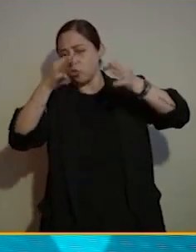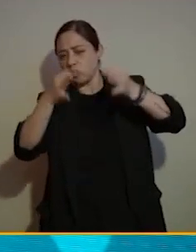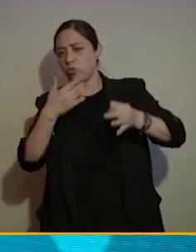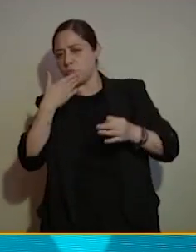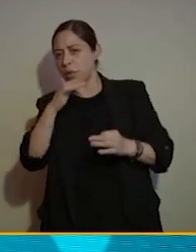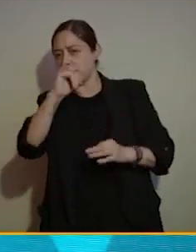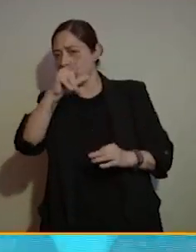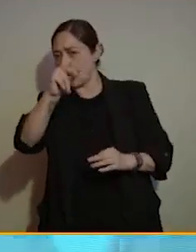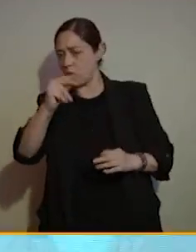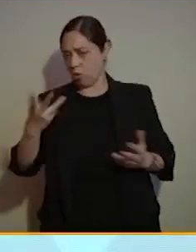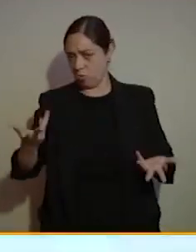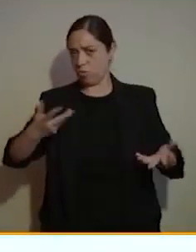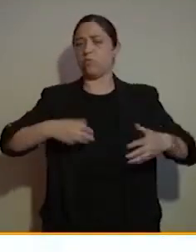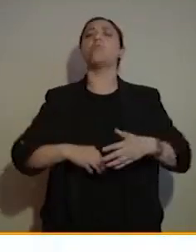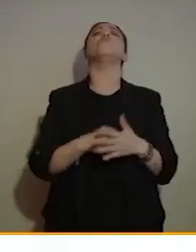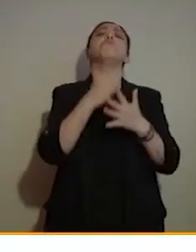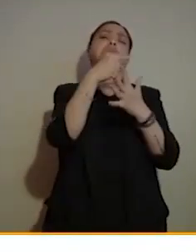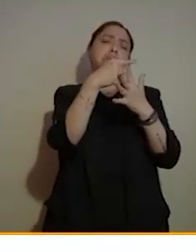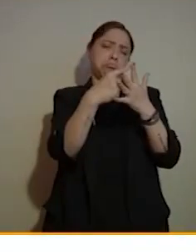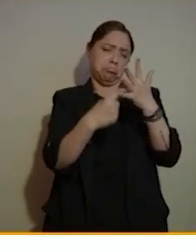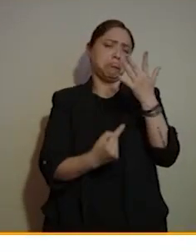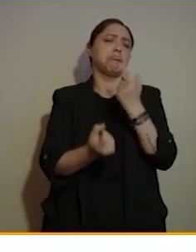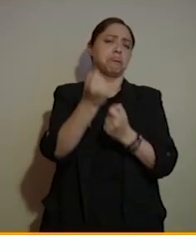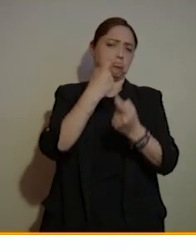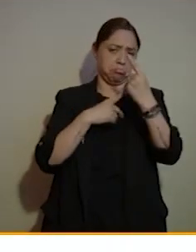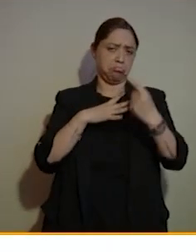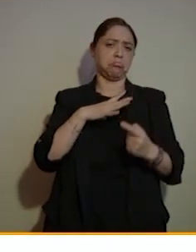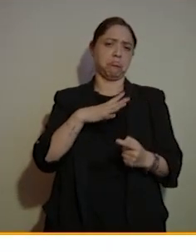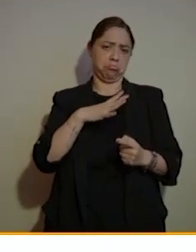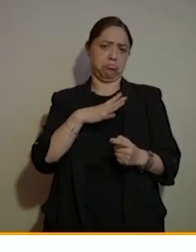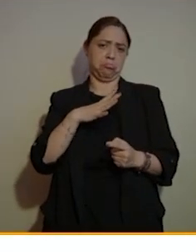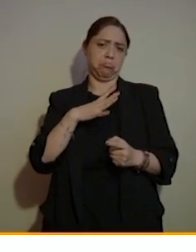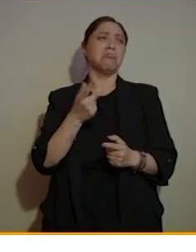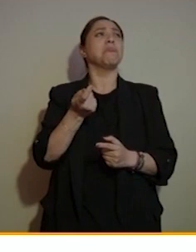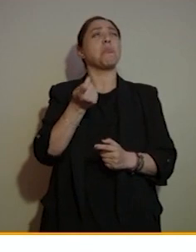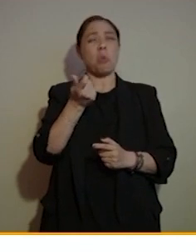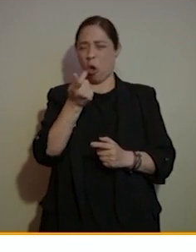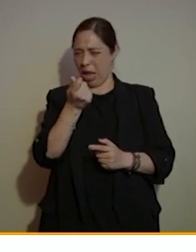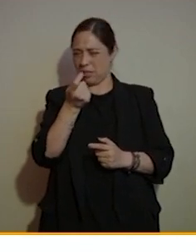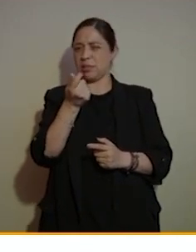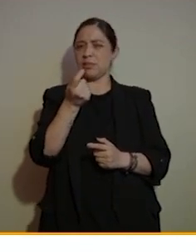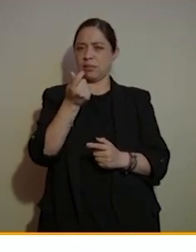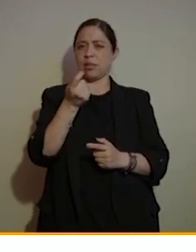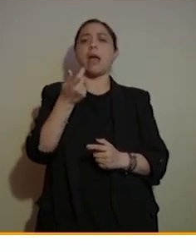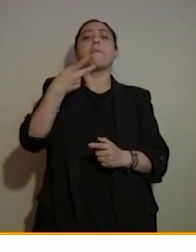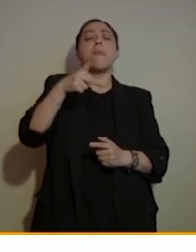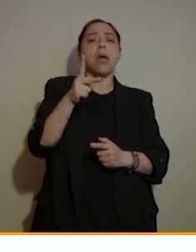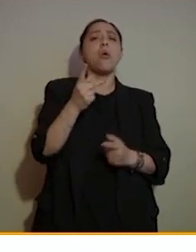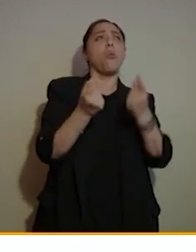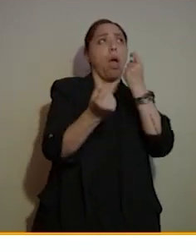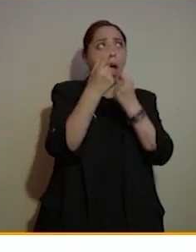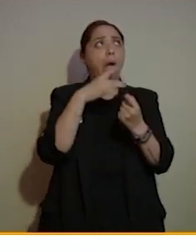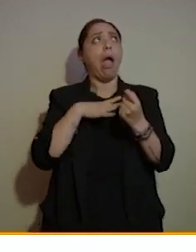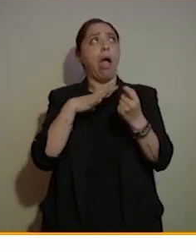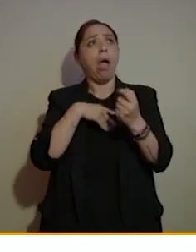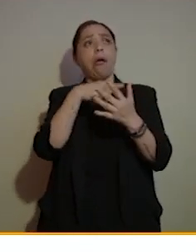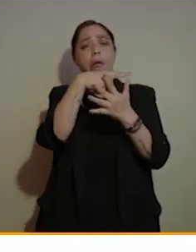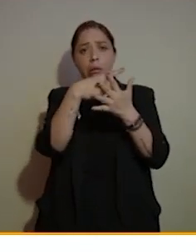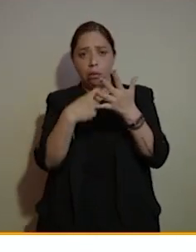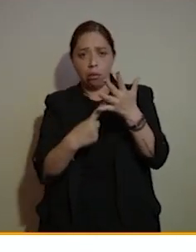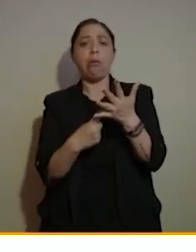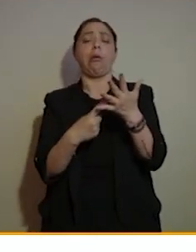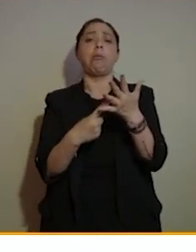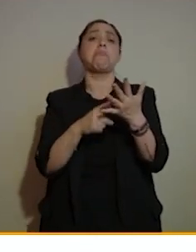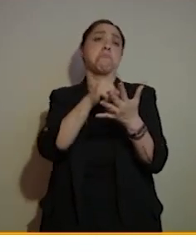Hay algunas herramientas concretas, como lo decía, muy pocas todavía, pero hay herramientas